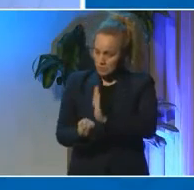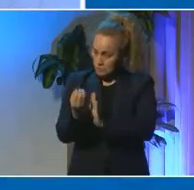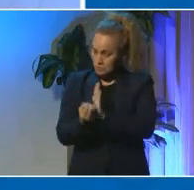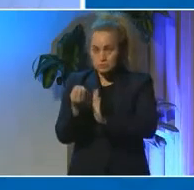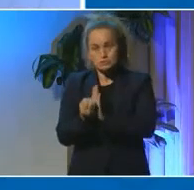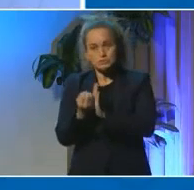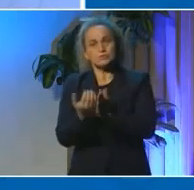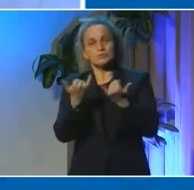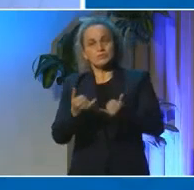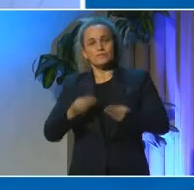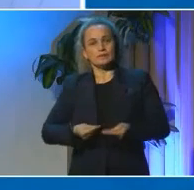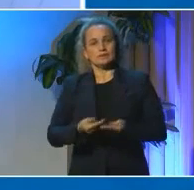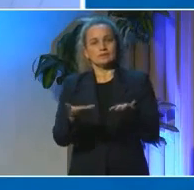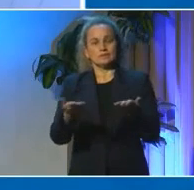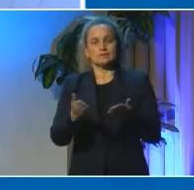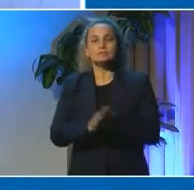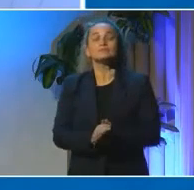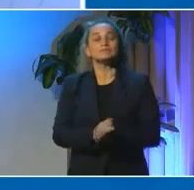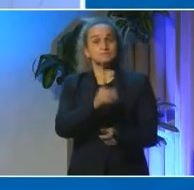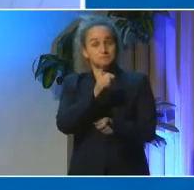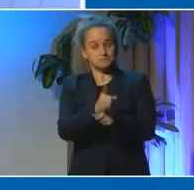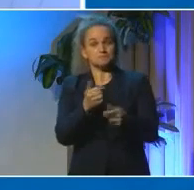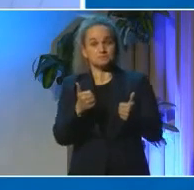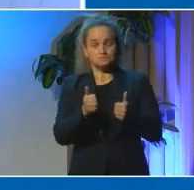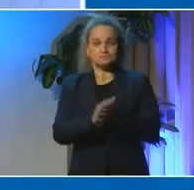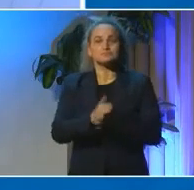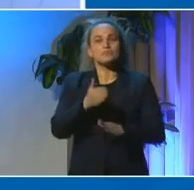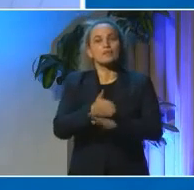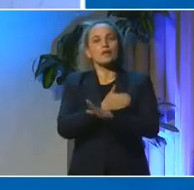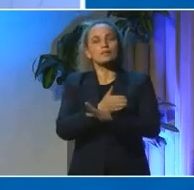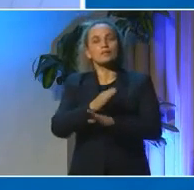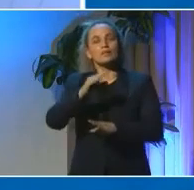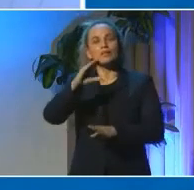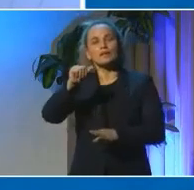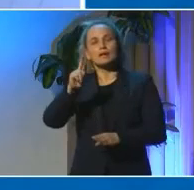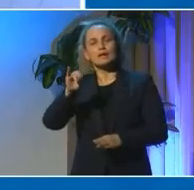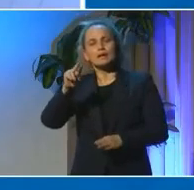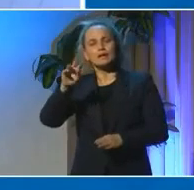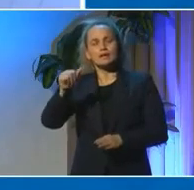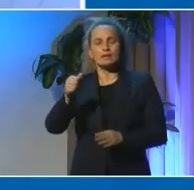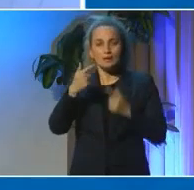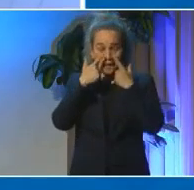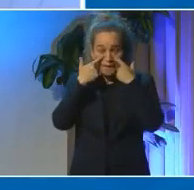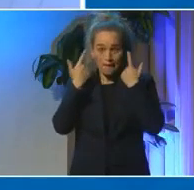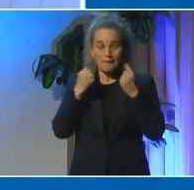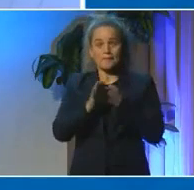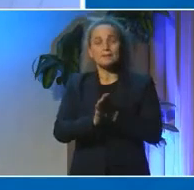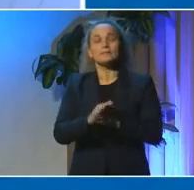productos finales que entregamos genial nos mencionaba calina las discusiones de